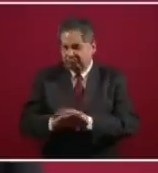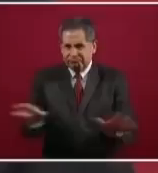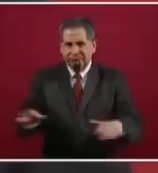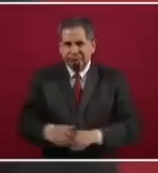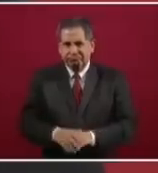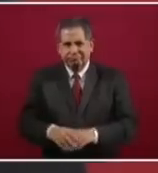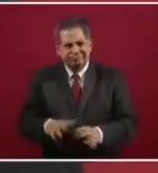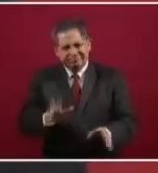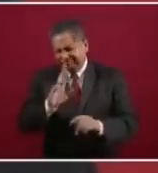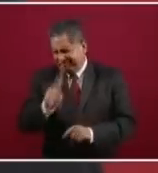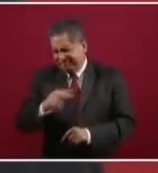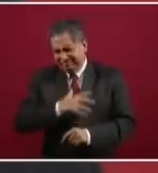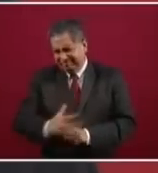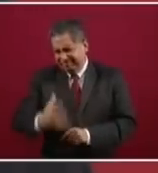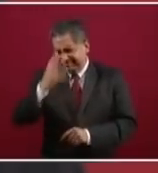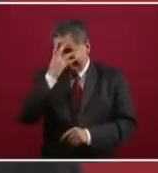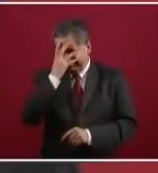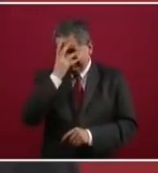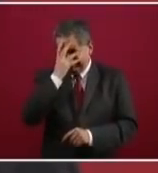era una vergüenza,